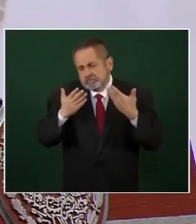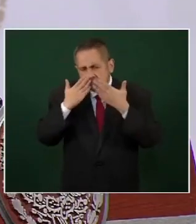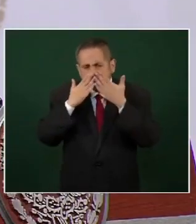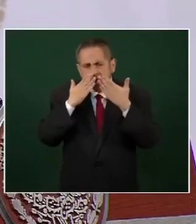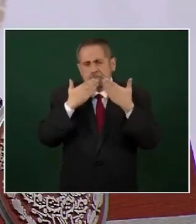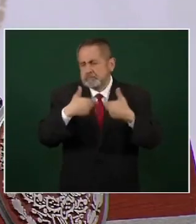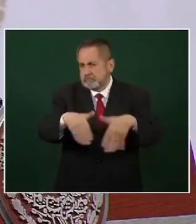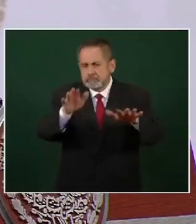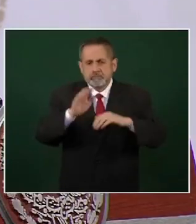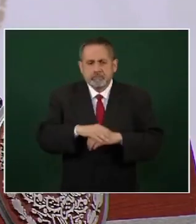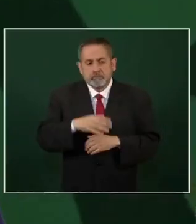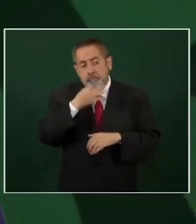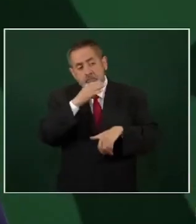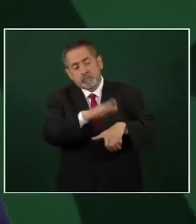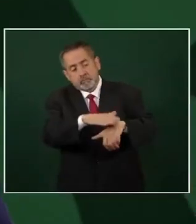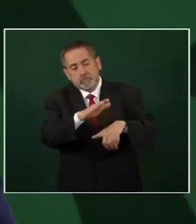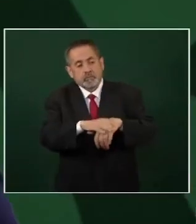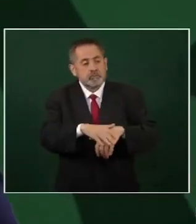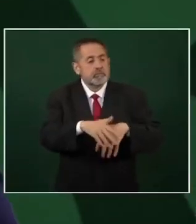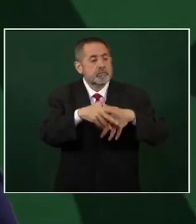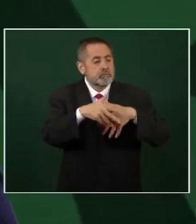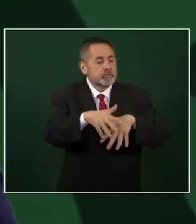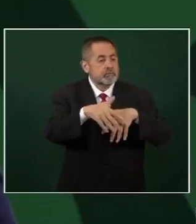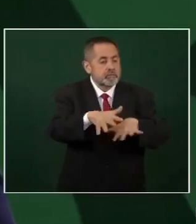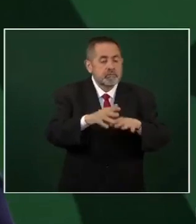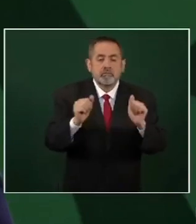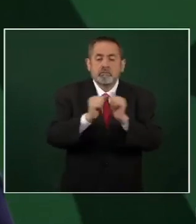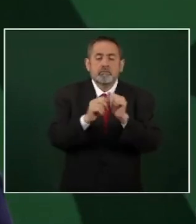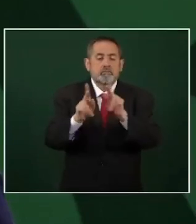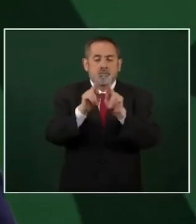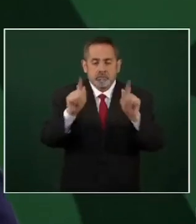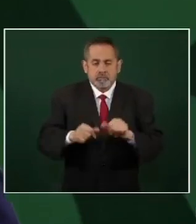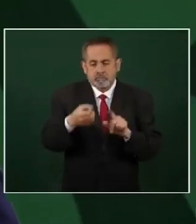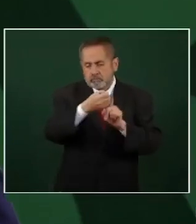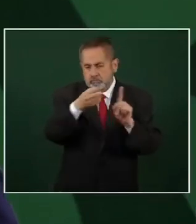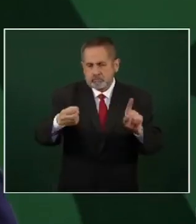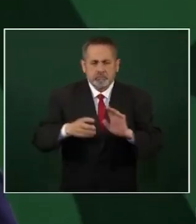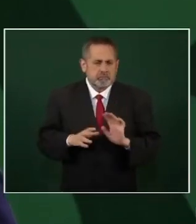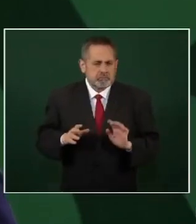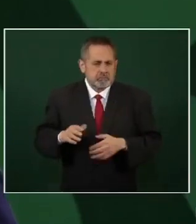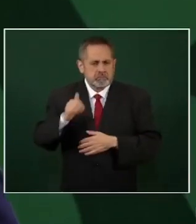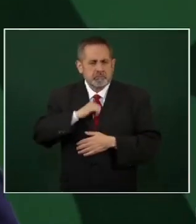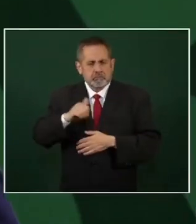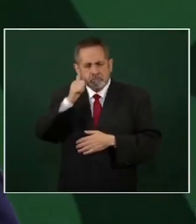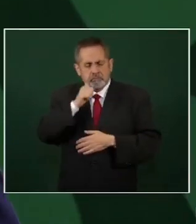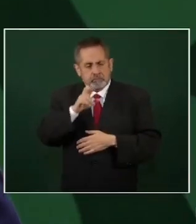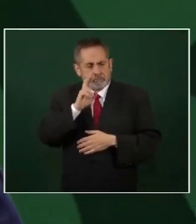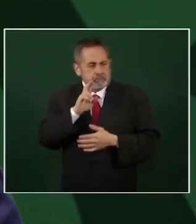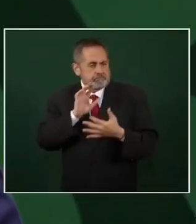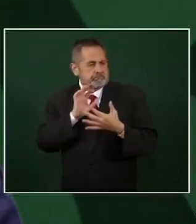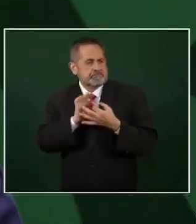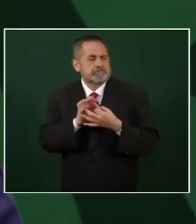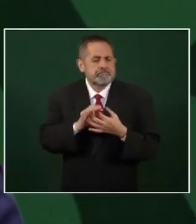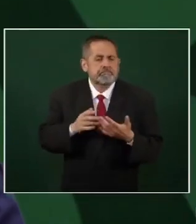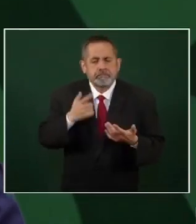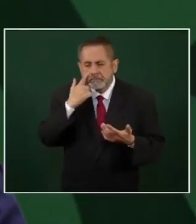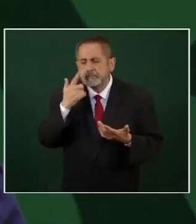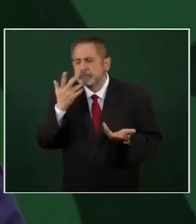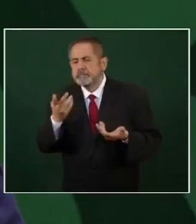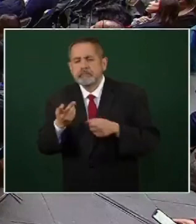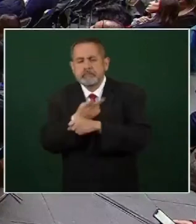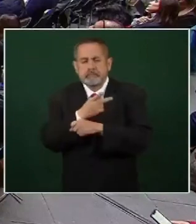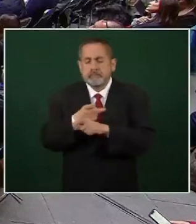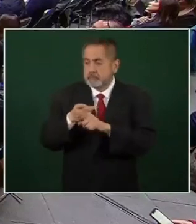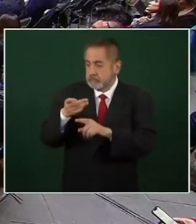sean manifestaciones pacíficas, y siempre vamos a estar muy, muy cerca de las